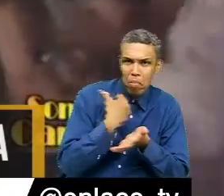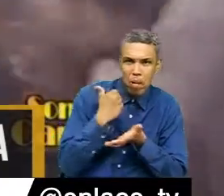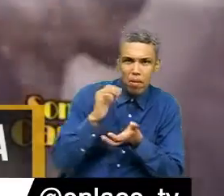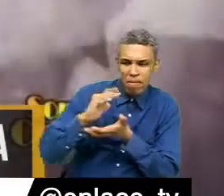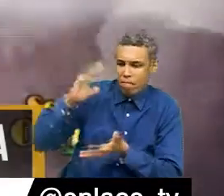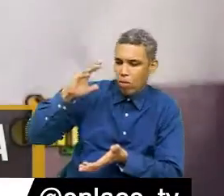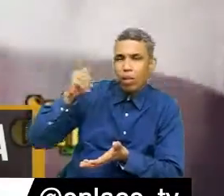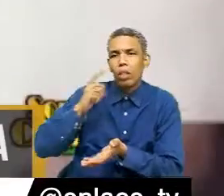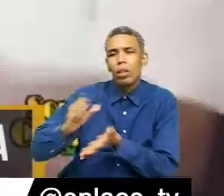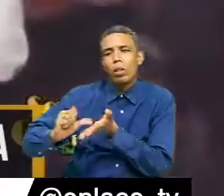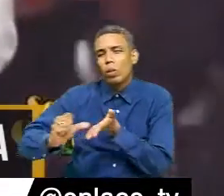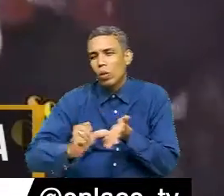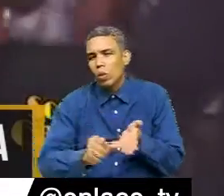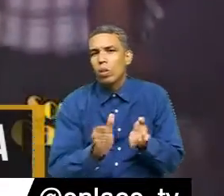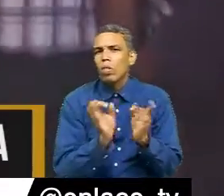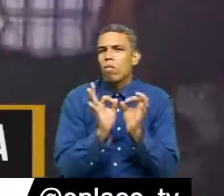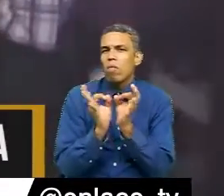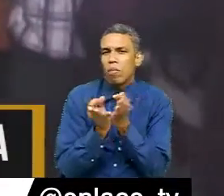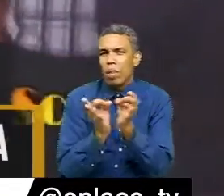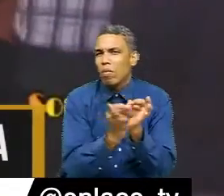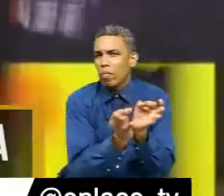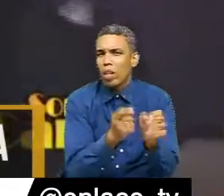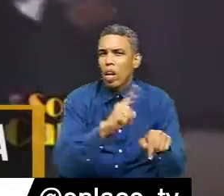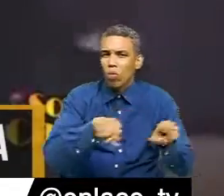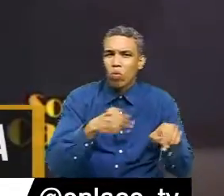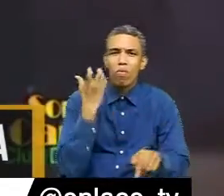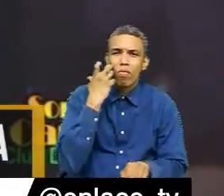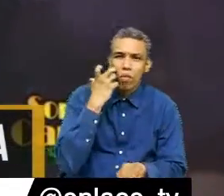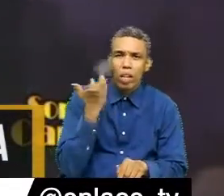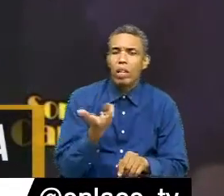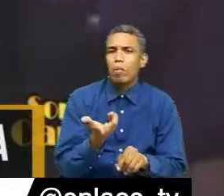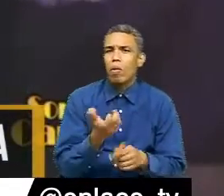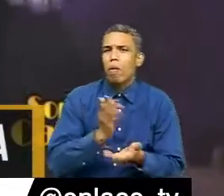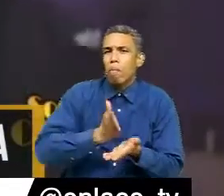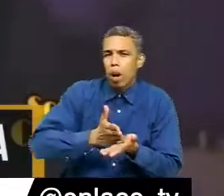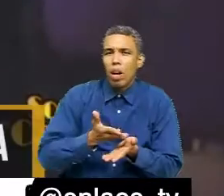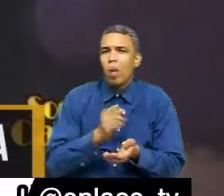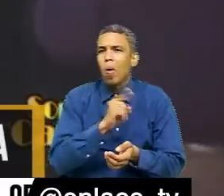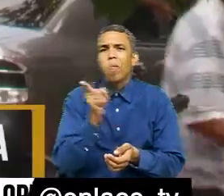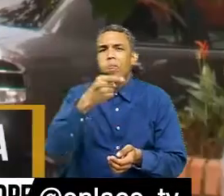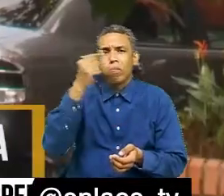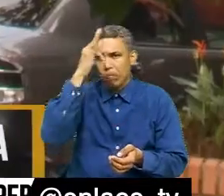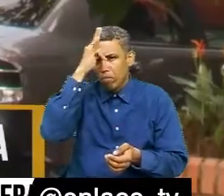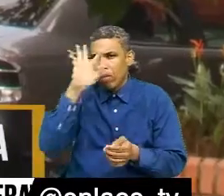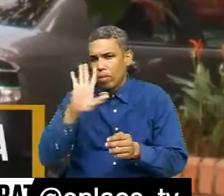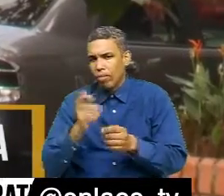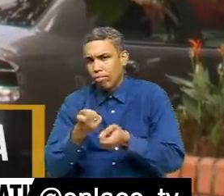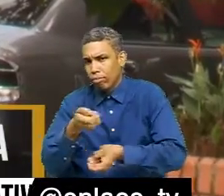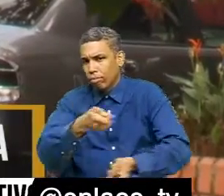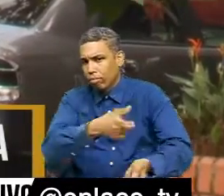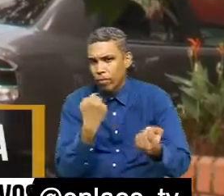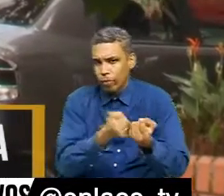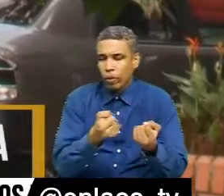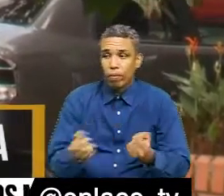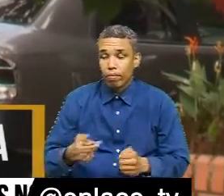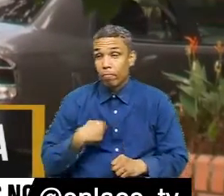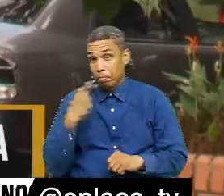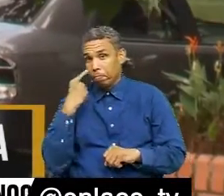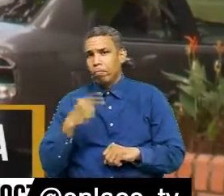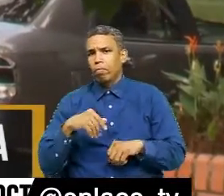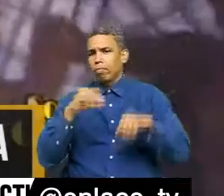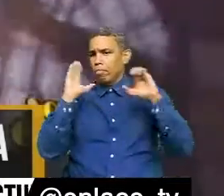las necesidades de los familiares que se encuentran enfermos en los diferentes centros hospitalarios de la ciudad. Ah, porque es una buena obra, se ayuda